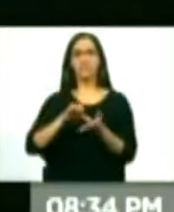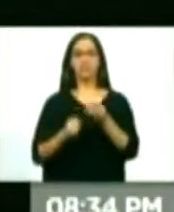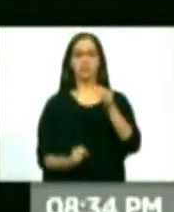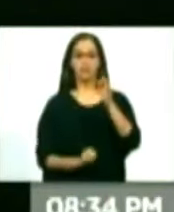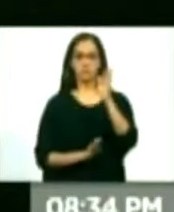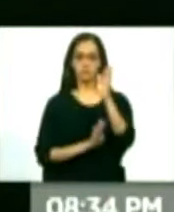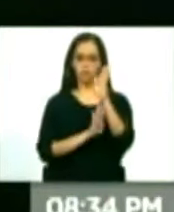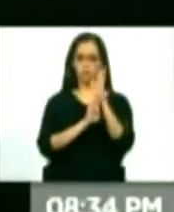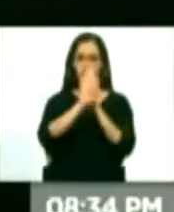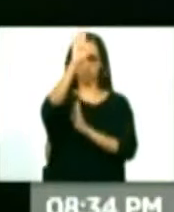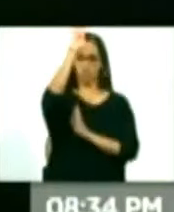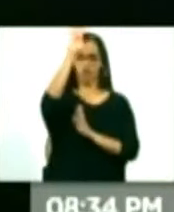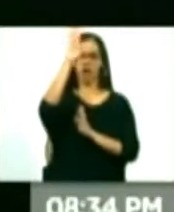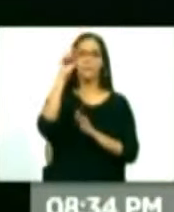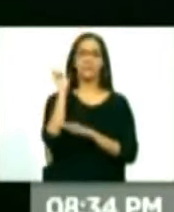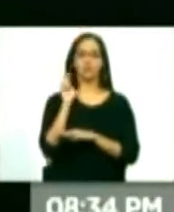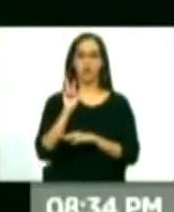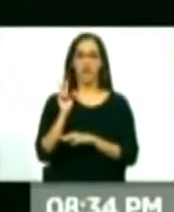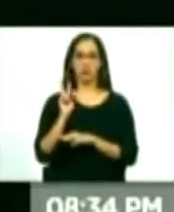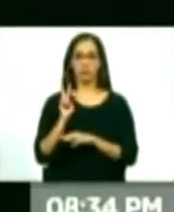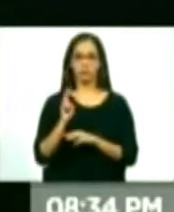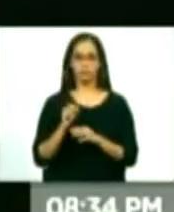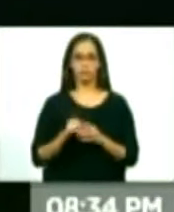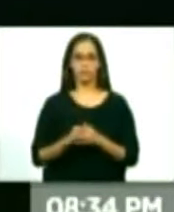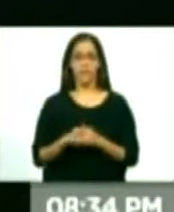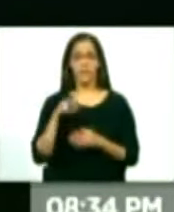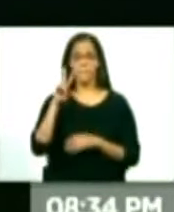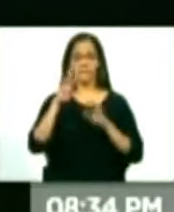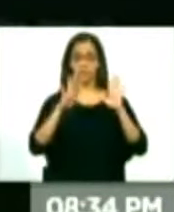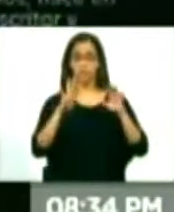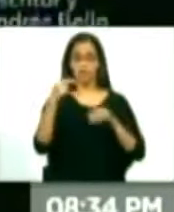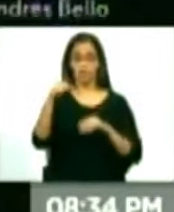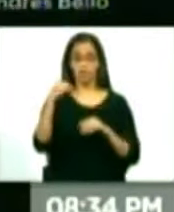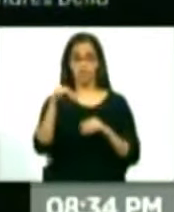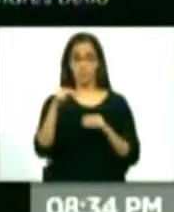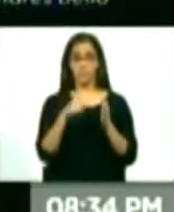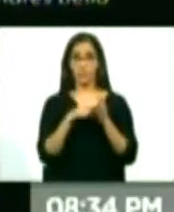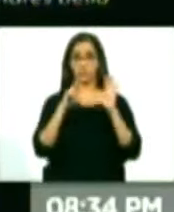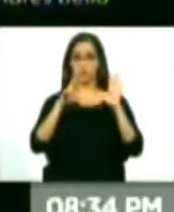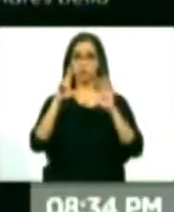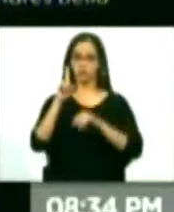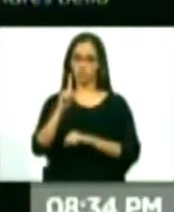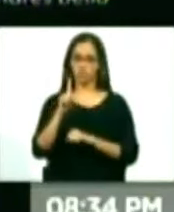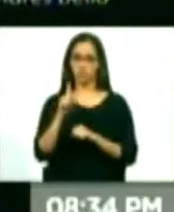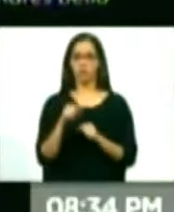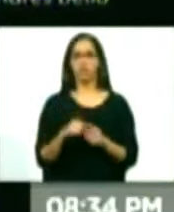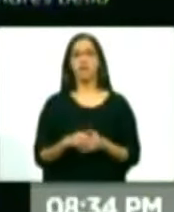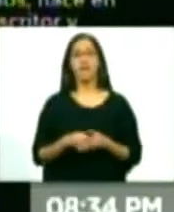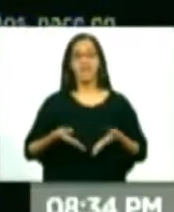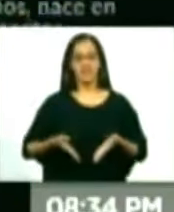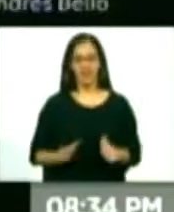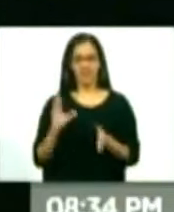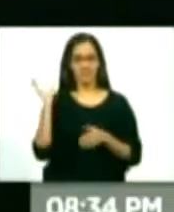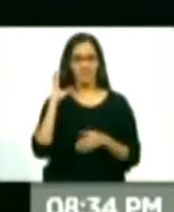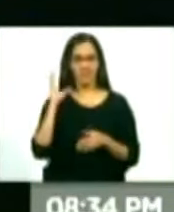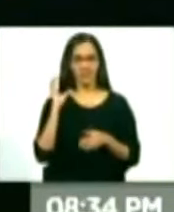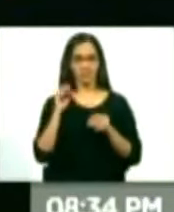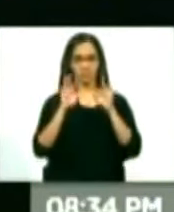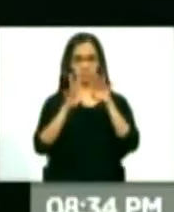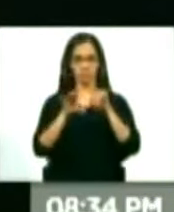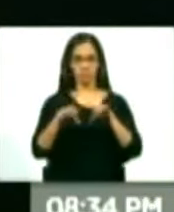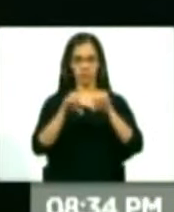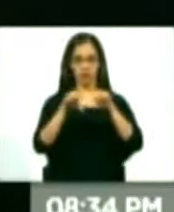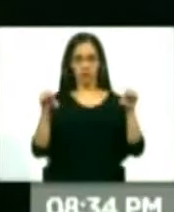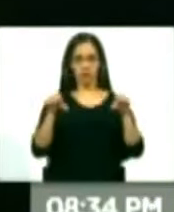Venezolano. 29 de noviembre de 1781, hace 239 años, nace en Caracas el escritor y